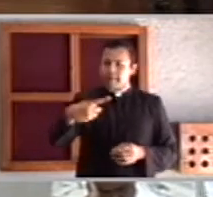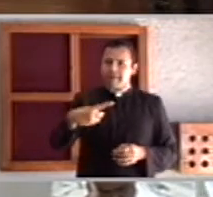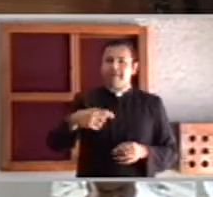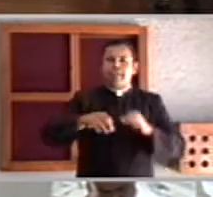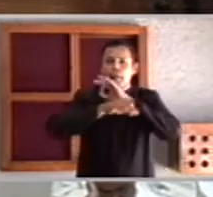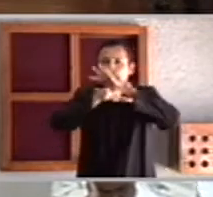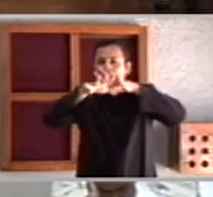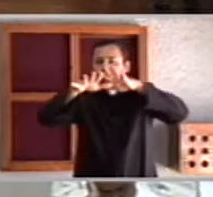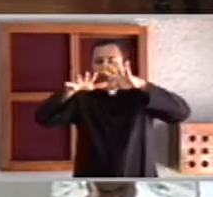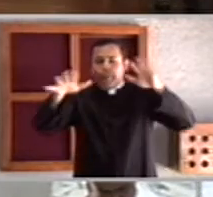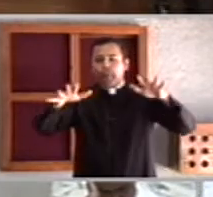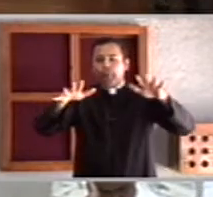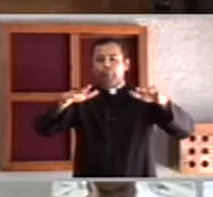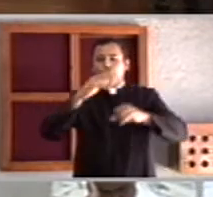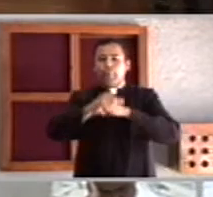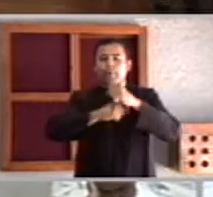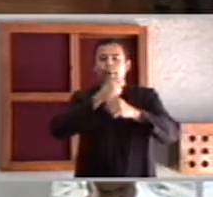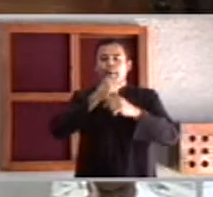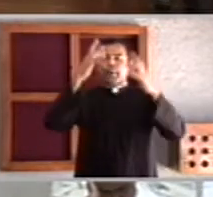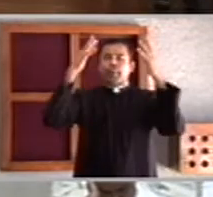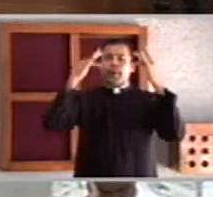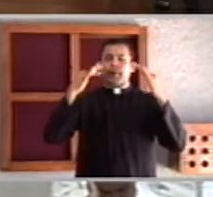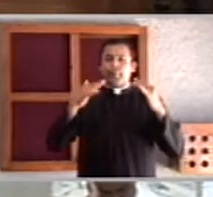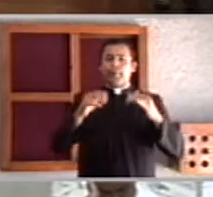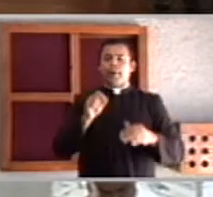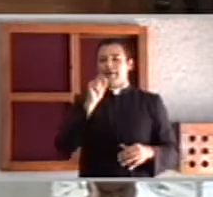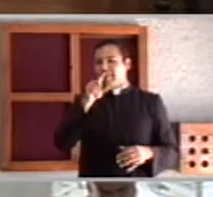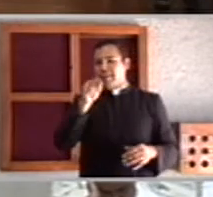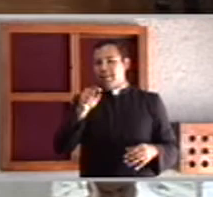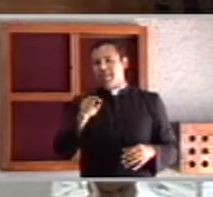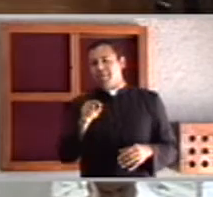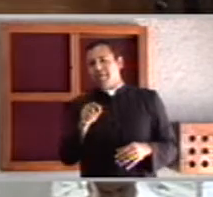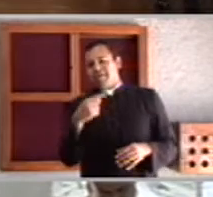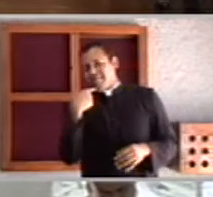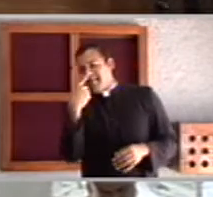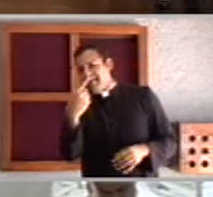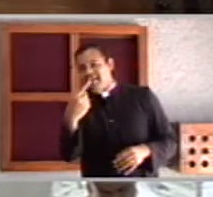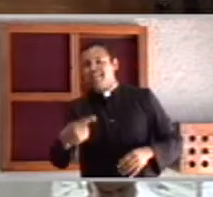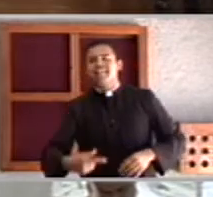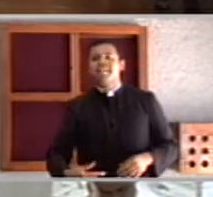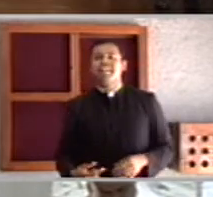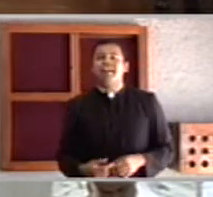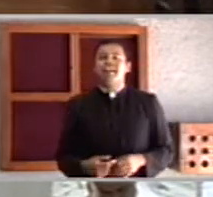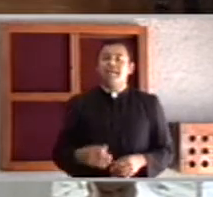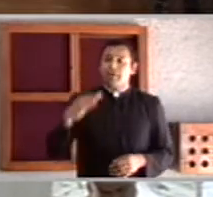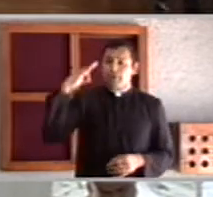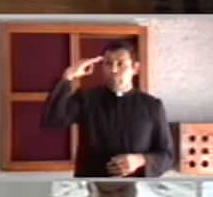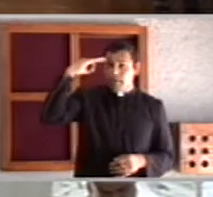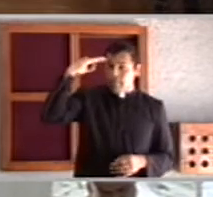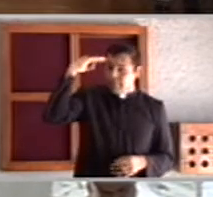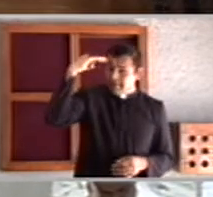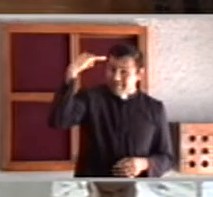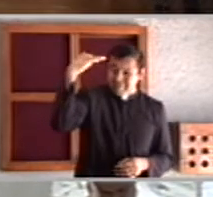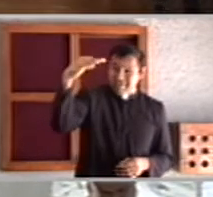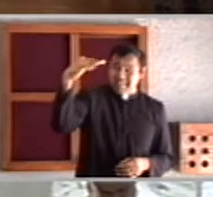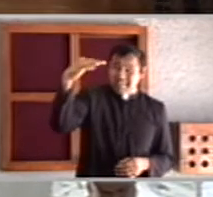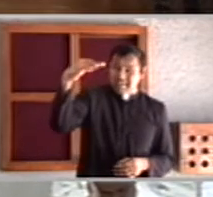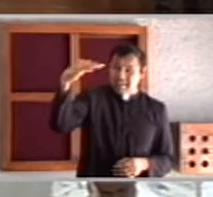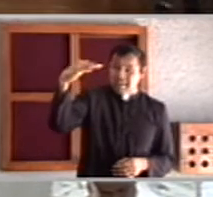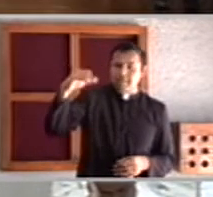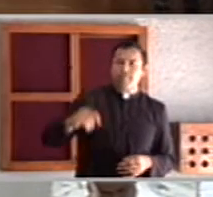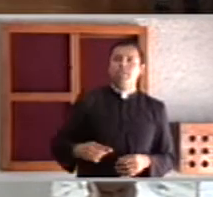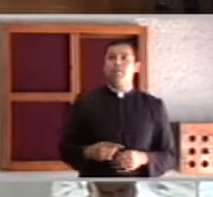de gracia, habla también del tiempo de la ira de Dios.